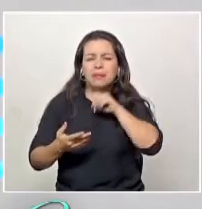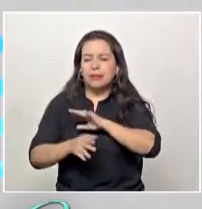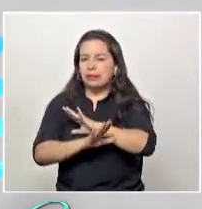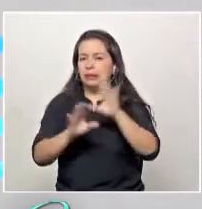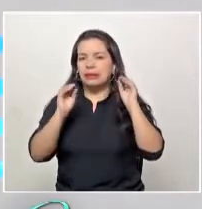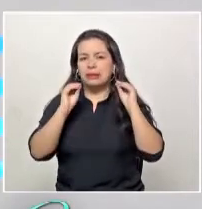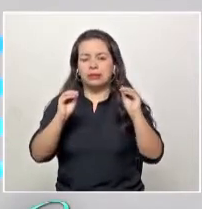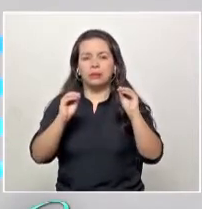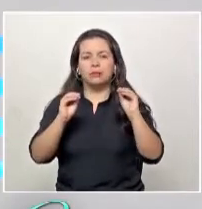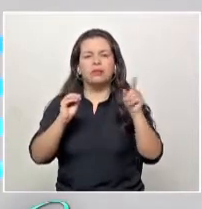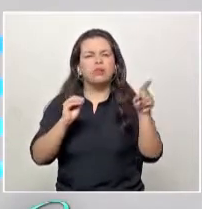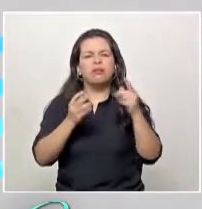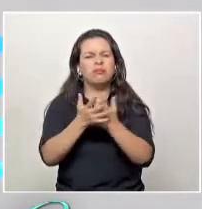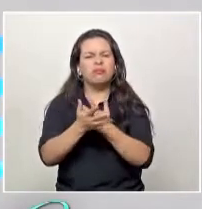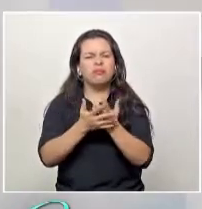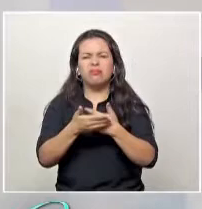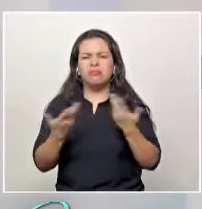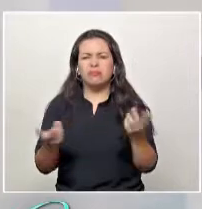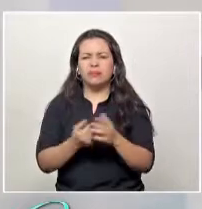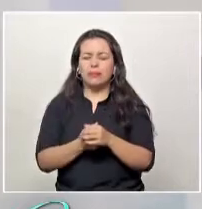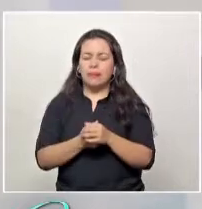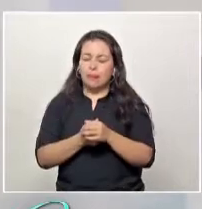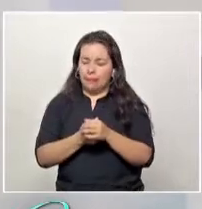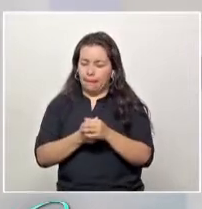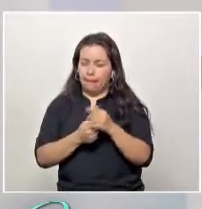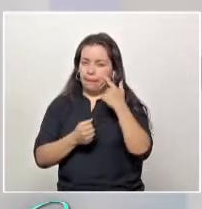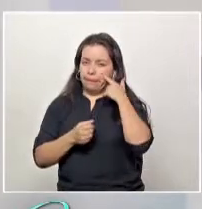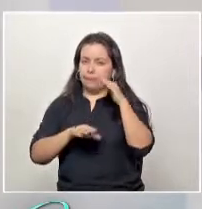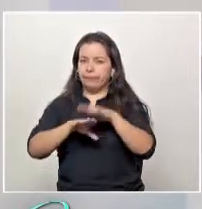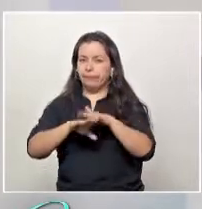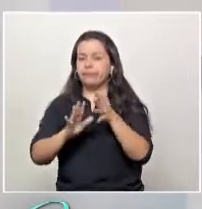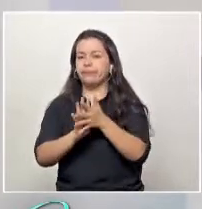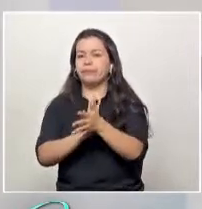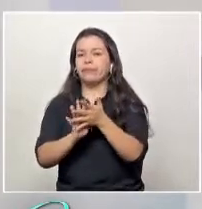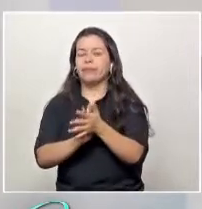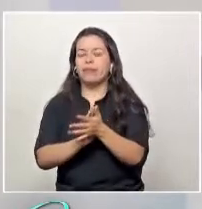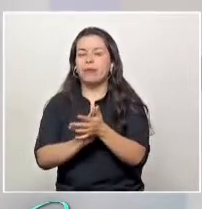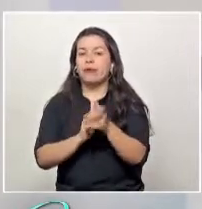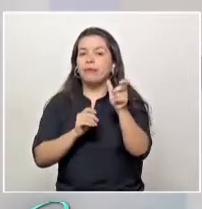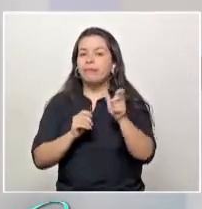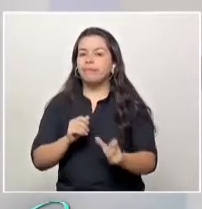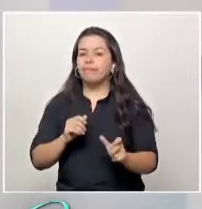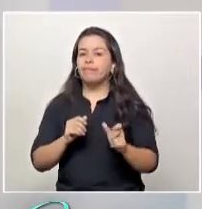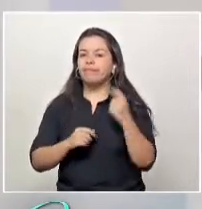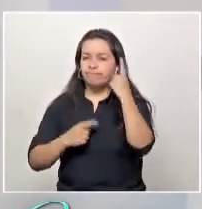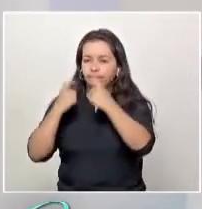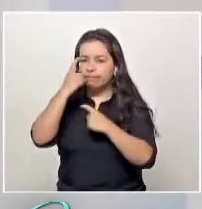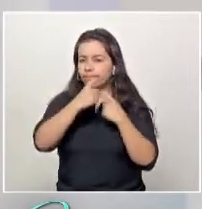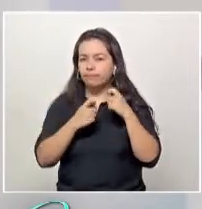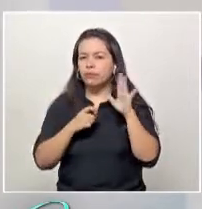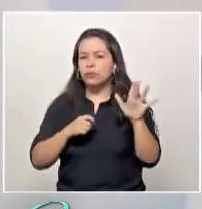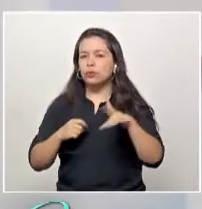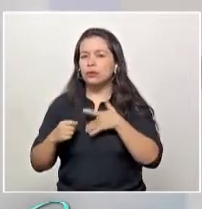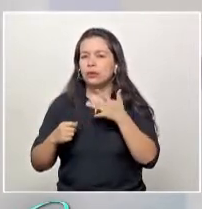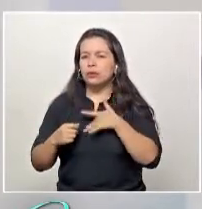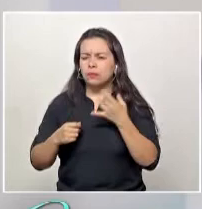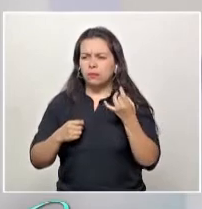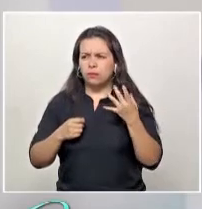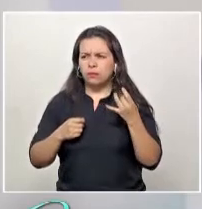Le agradezco mucho su concepto. Yo quiero que la gente entienda un poco que ante un síntoma